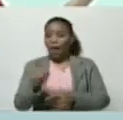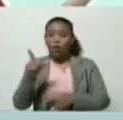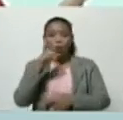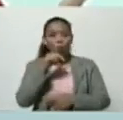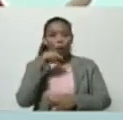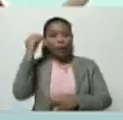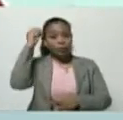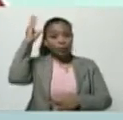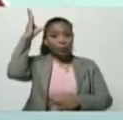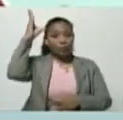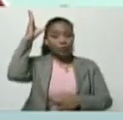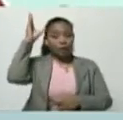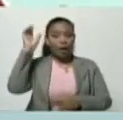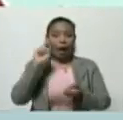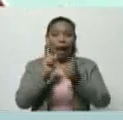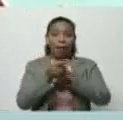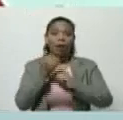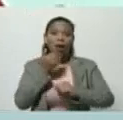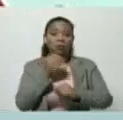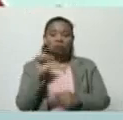Ellos no son capaces de cambiar nada.